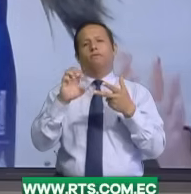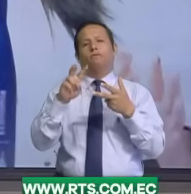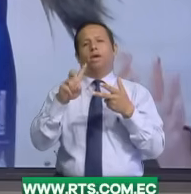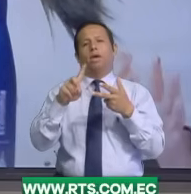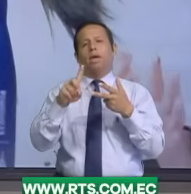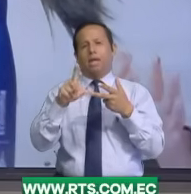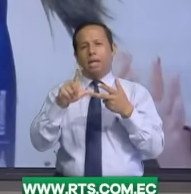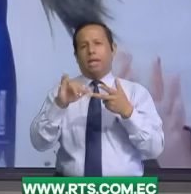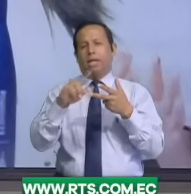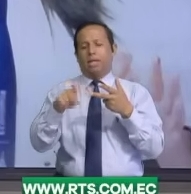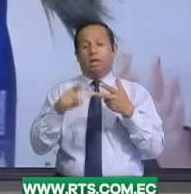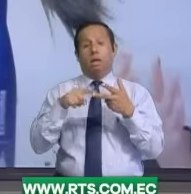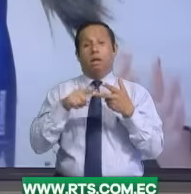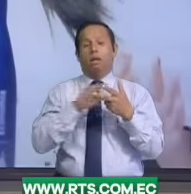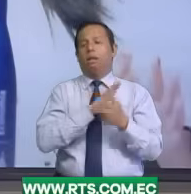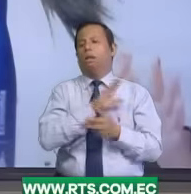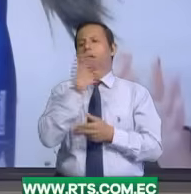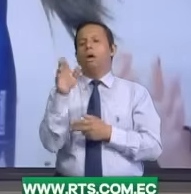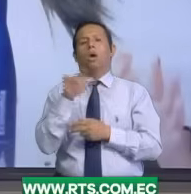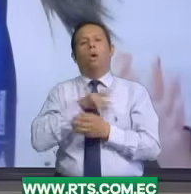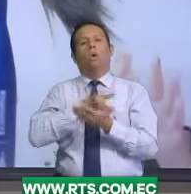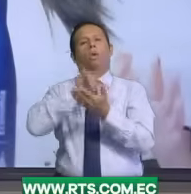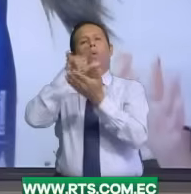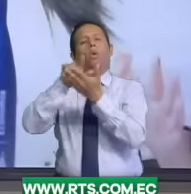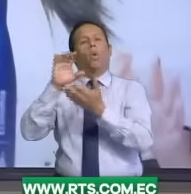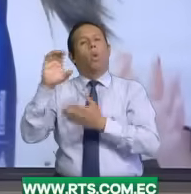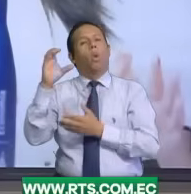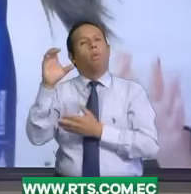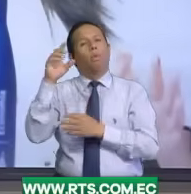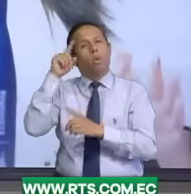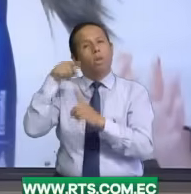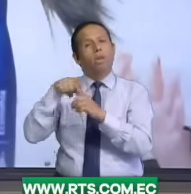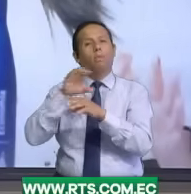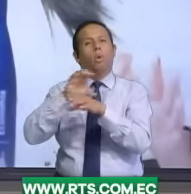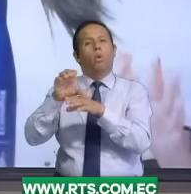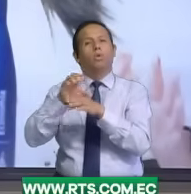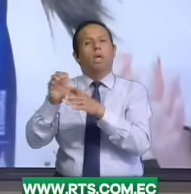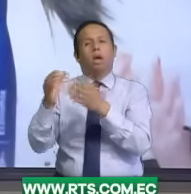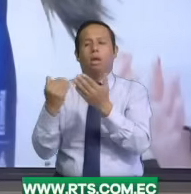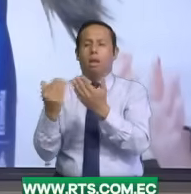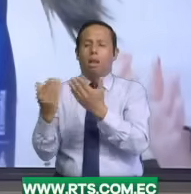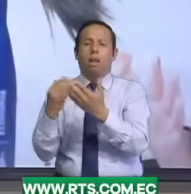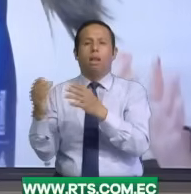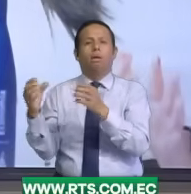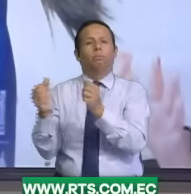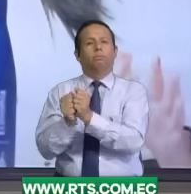a Colombia para desempeñarse como consejero de esta delegación diplomática.